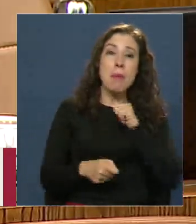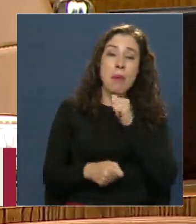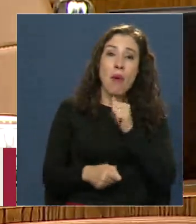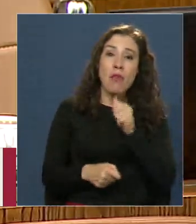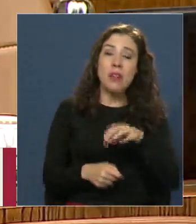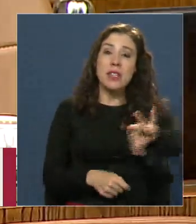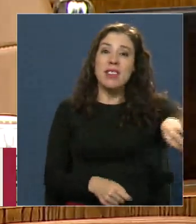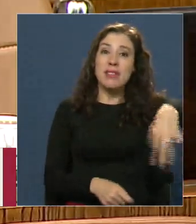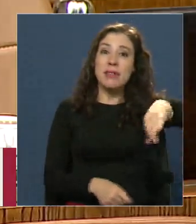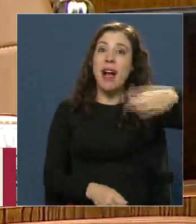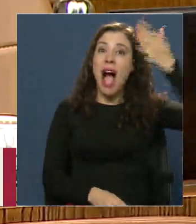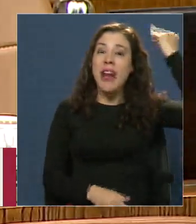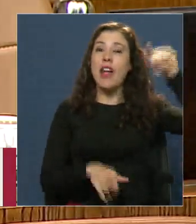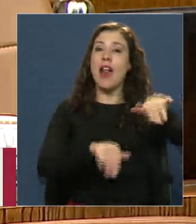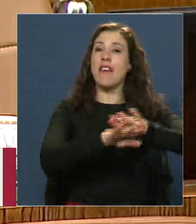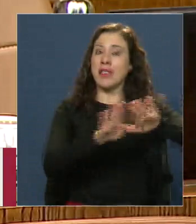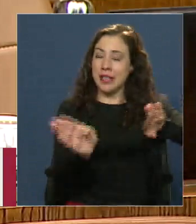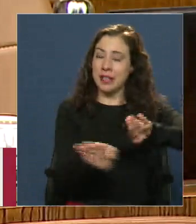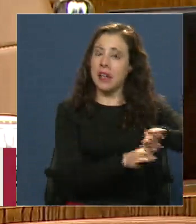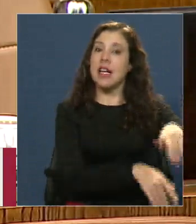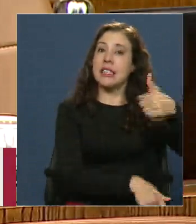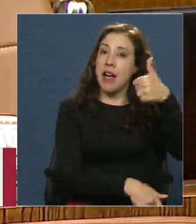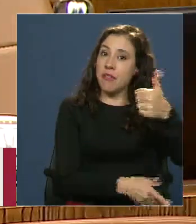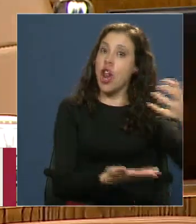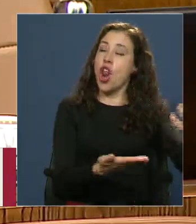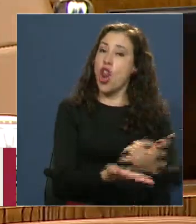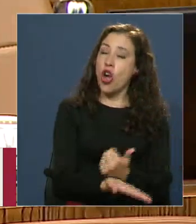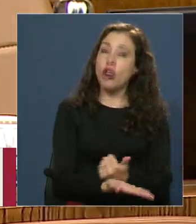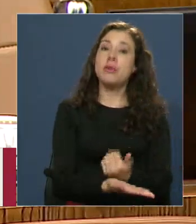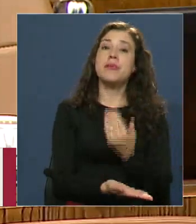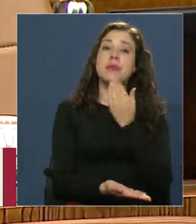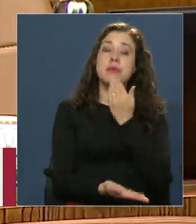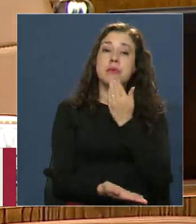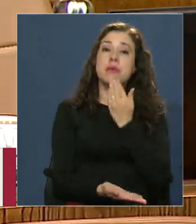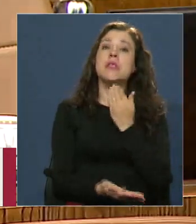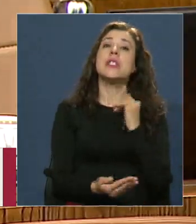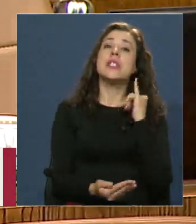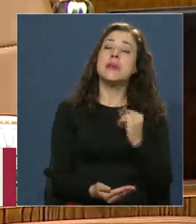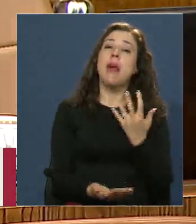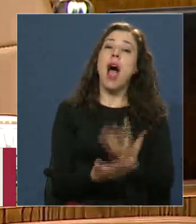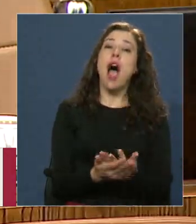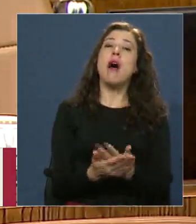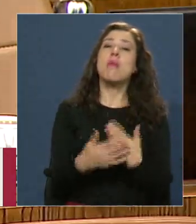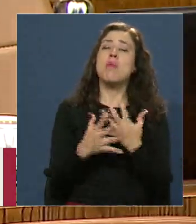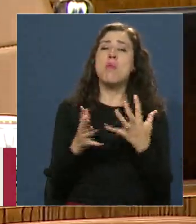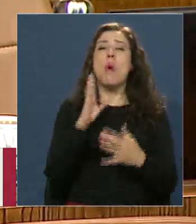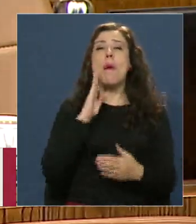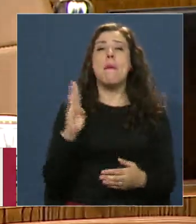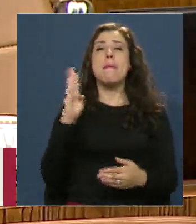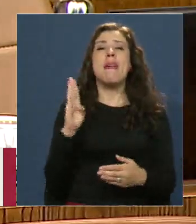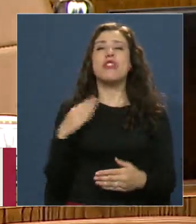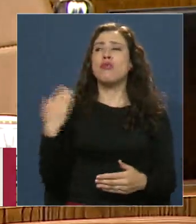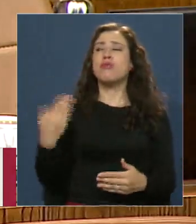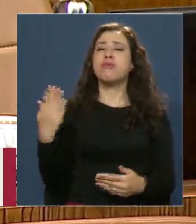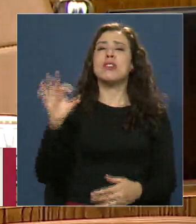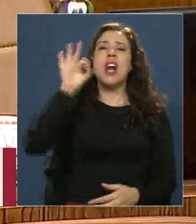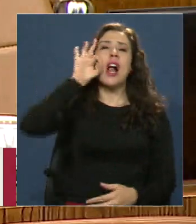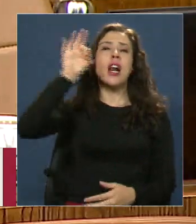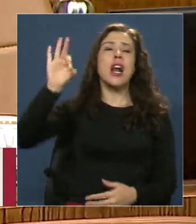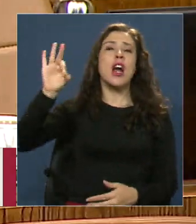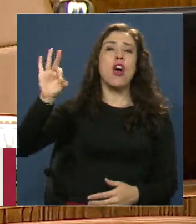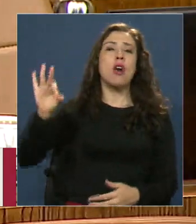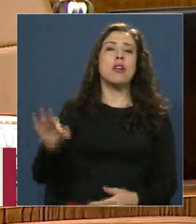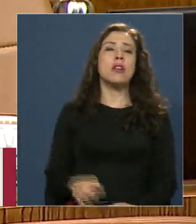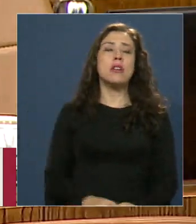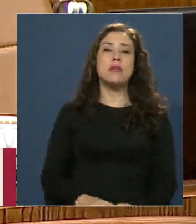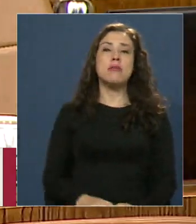e indigencia que teníamos. Gran logro. También hay frecuentemente grandes beneficios para los más ricos, pero